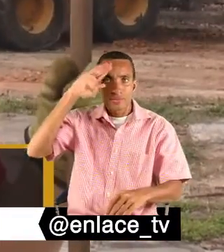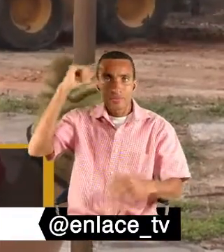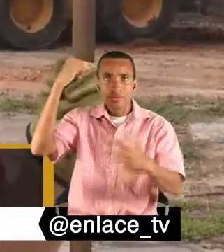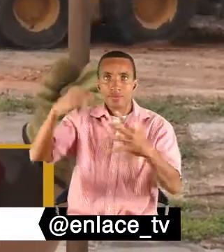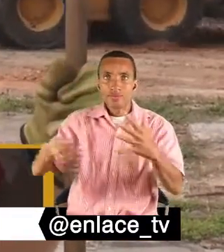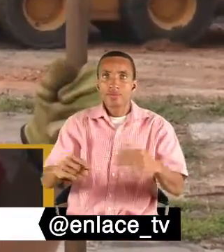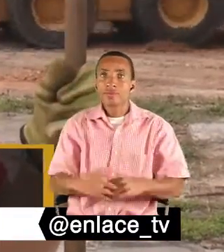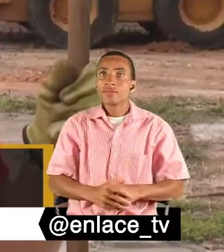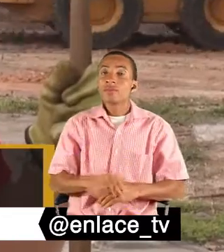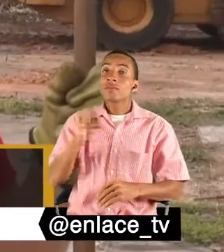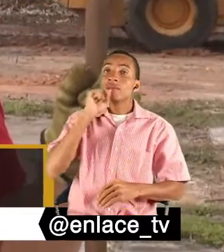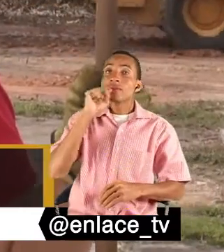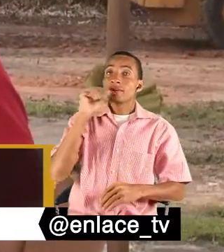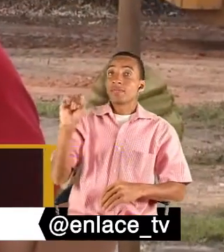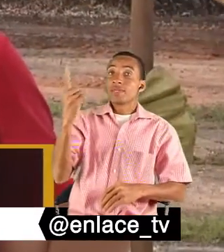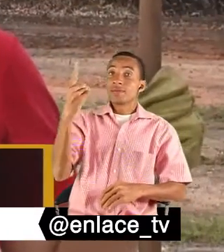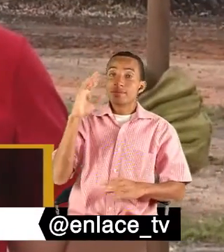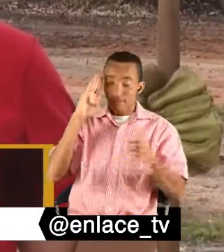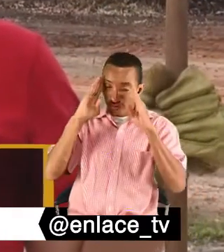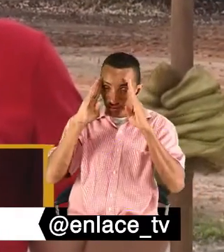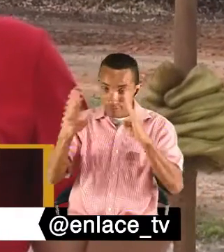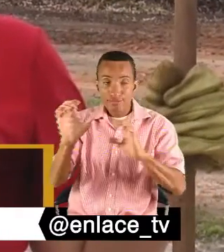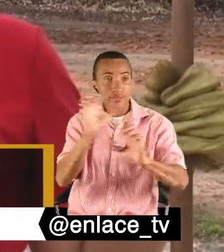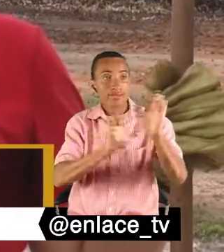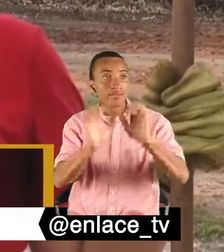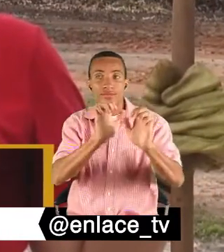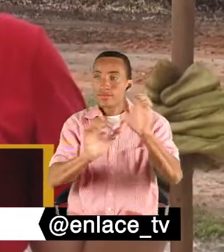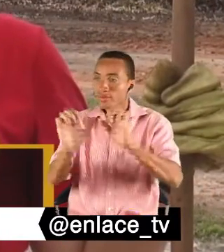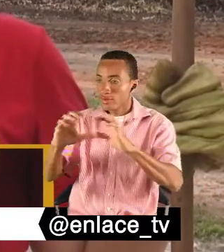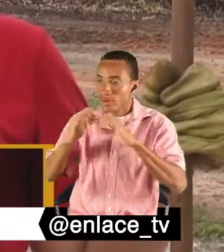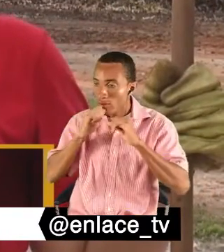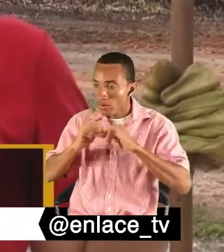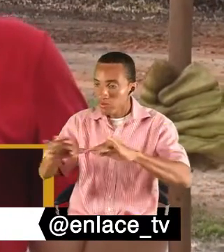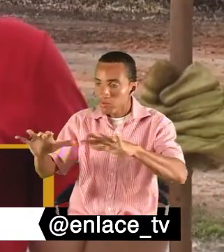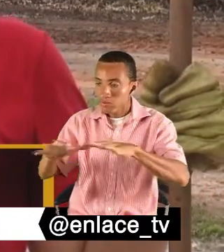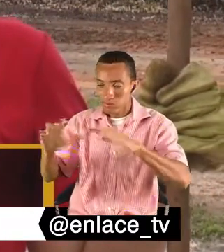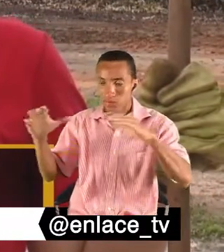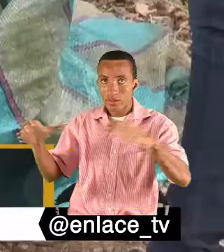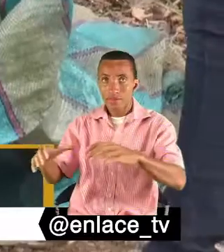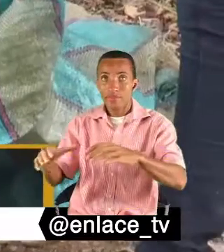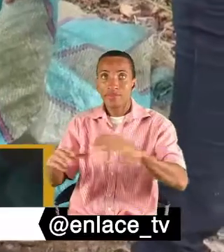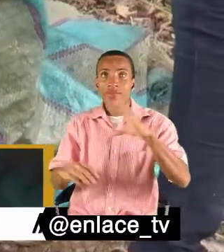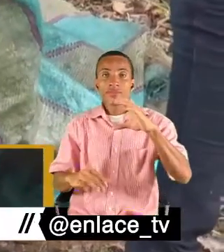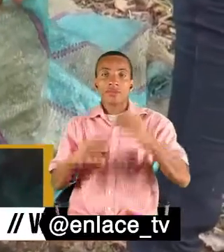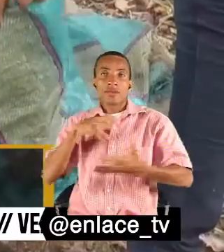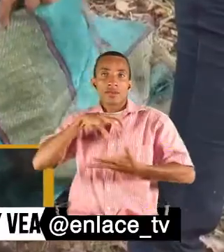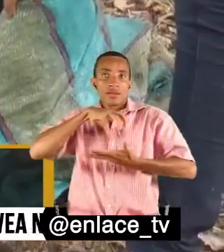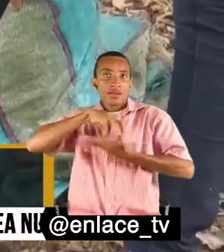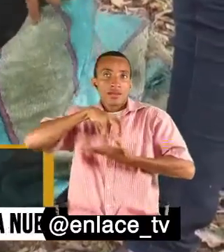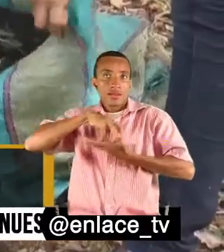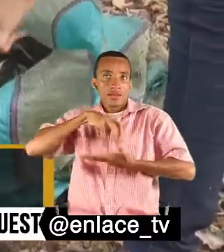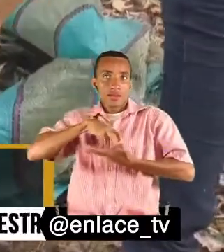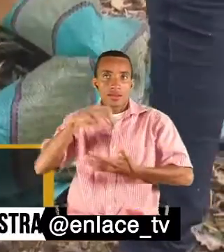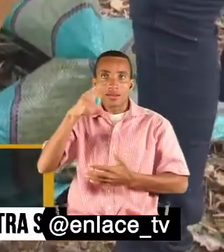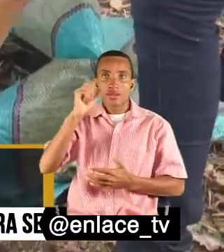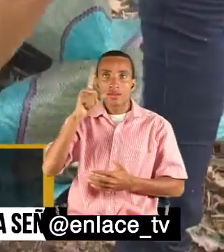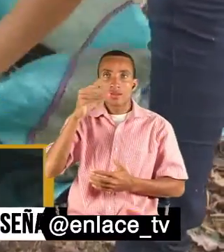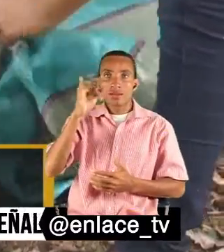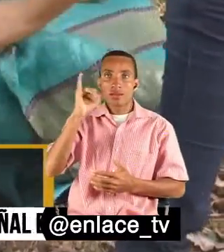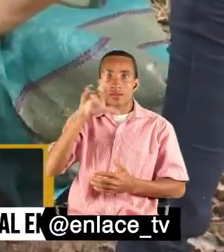Barranca Bermeja es lo primero en la defensa y protección de sus humedales. Estamos aquí en el humedal El Castillo, que es un sitio